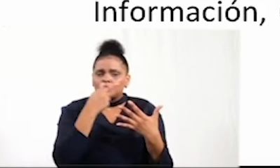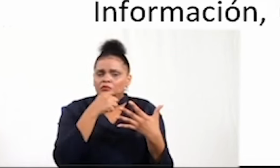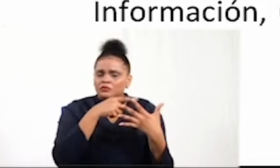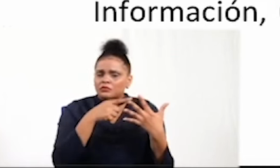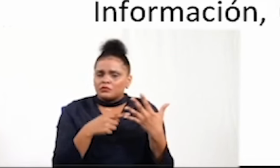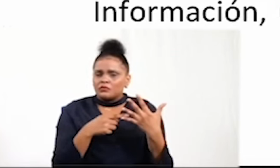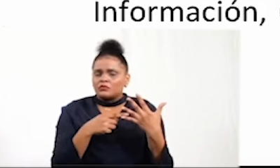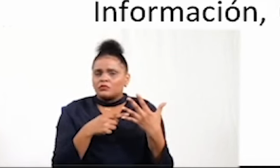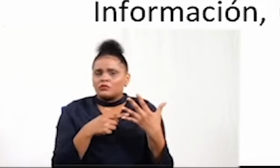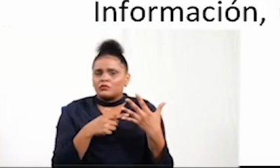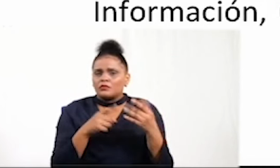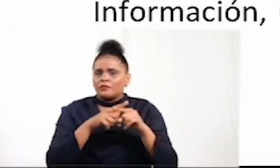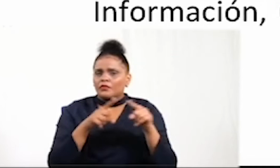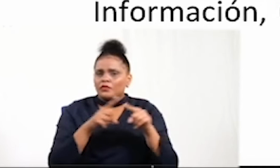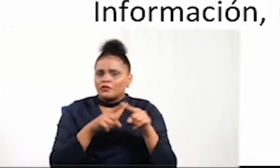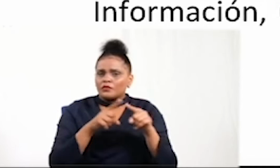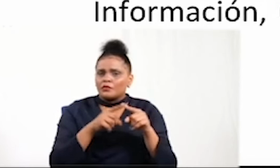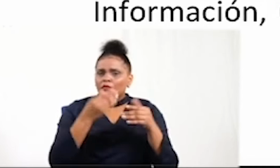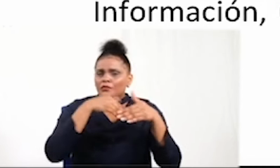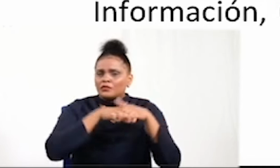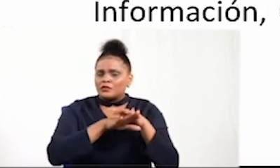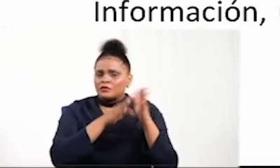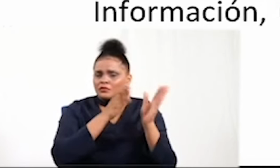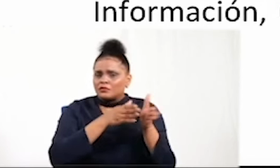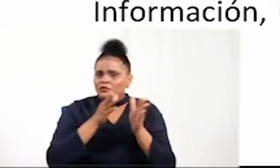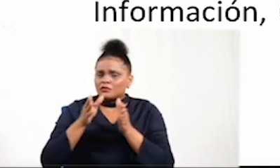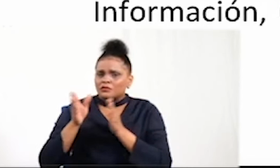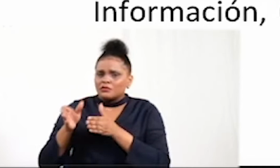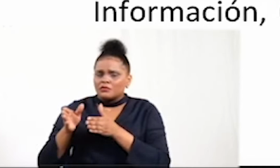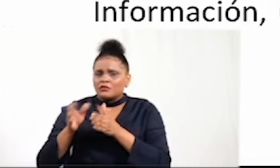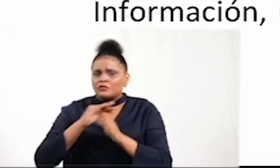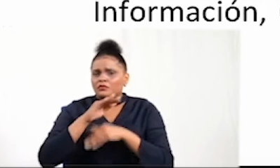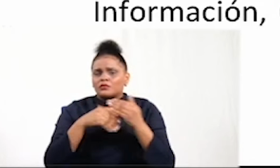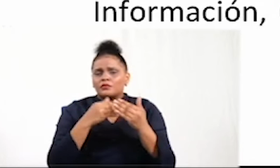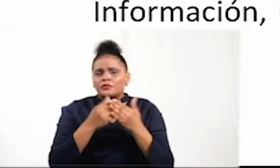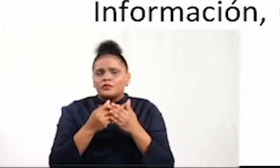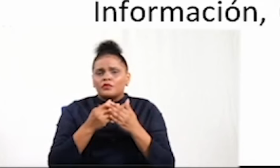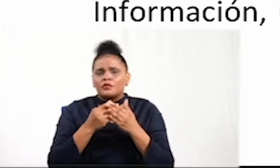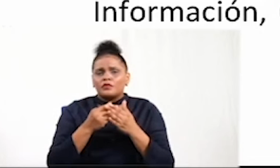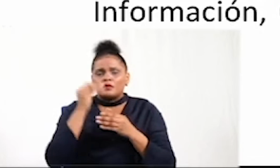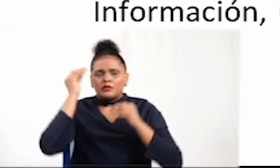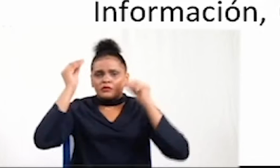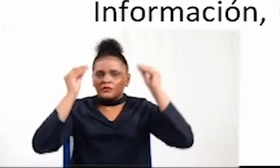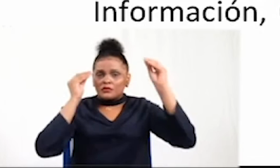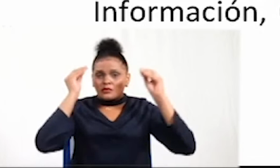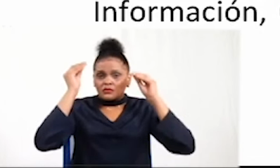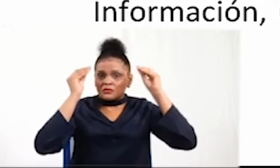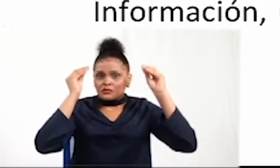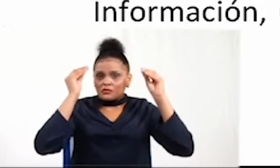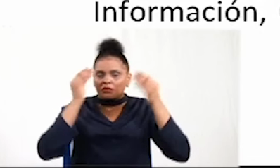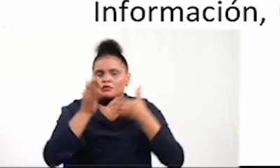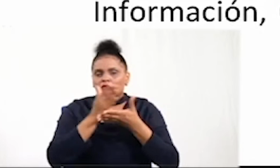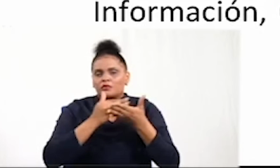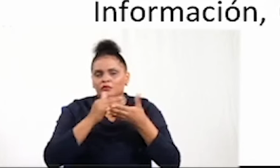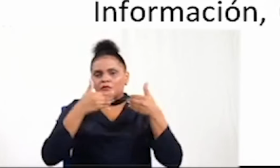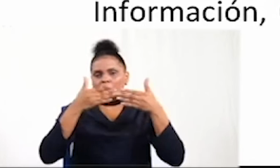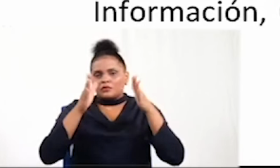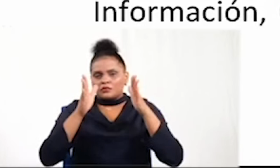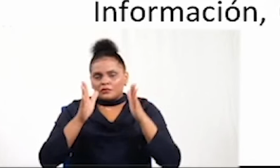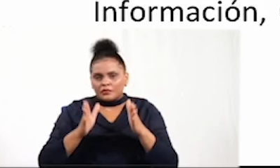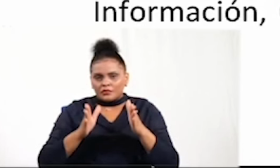a tener varios procesos en perspectiva para poder analizar las tendencias en el caso panameño que